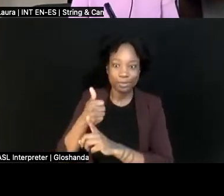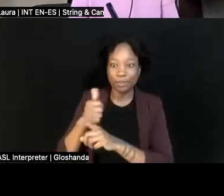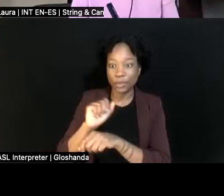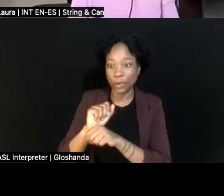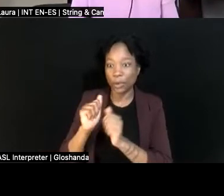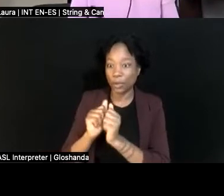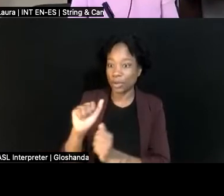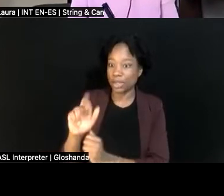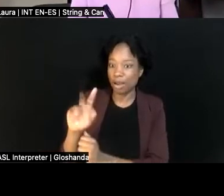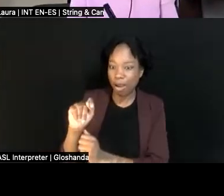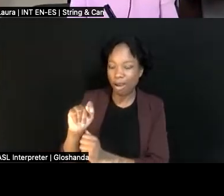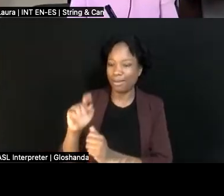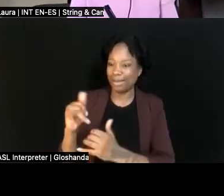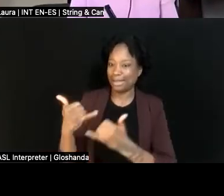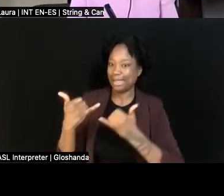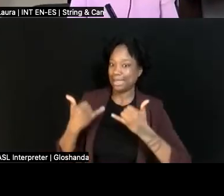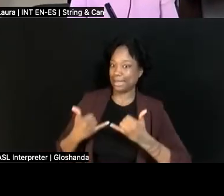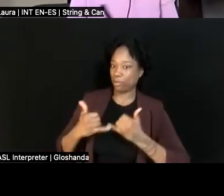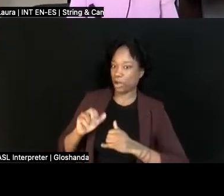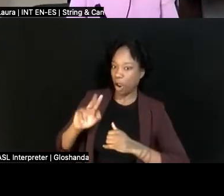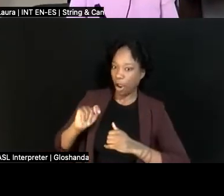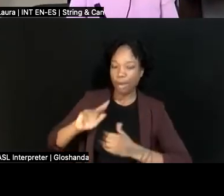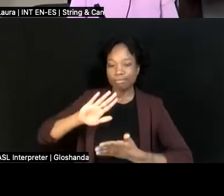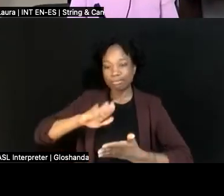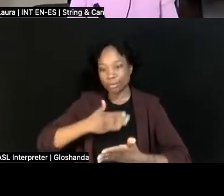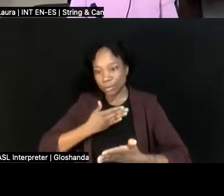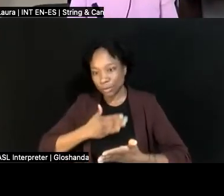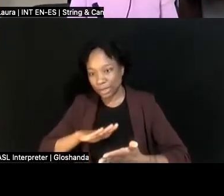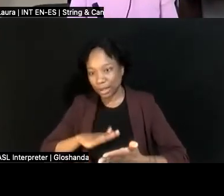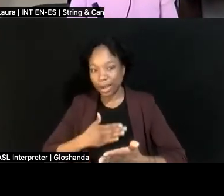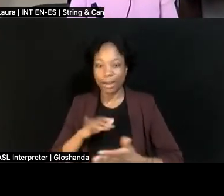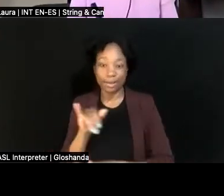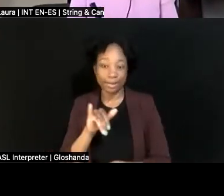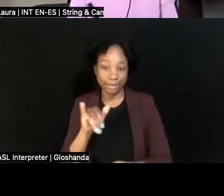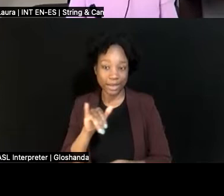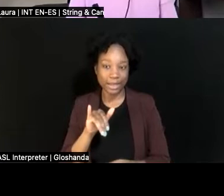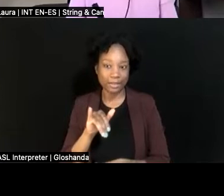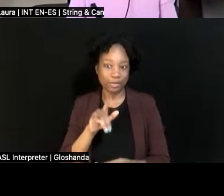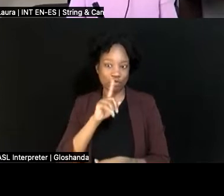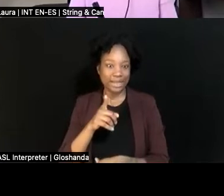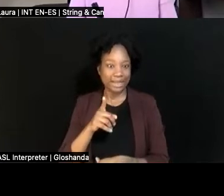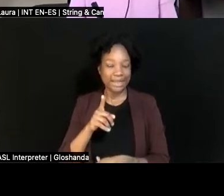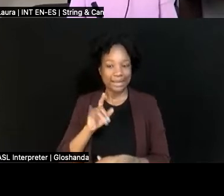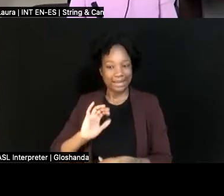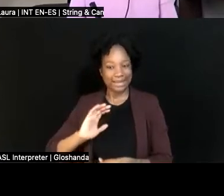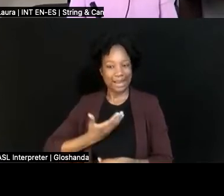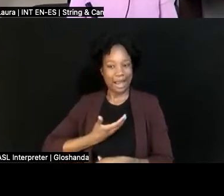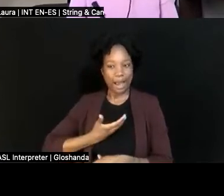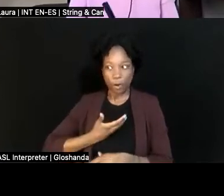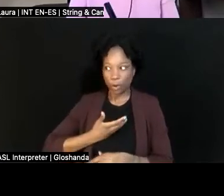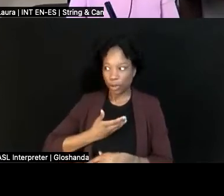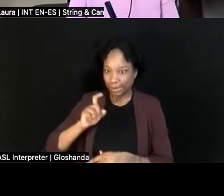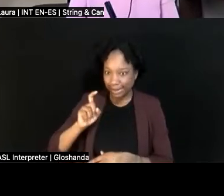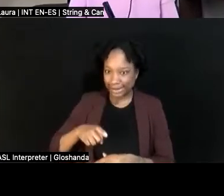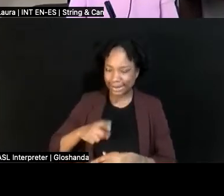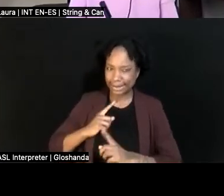arte contemporánea, con la música. Entonces, la necesidad de nosotros